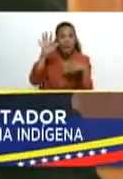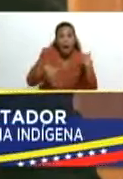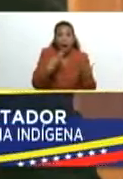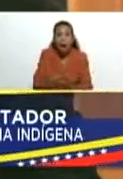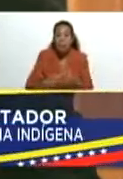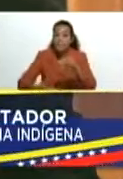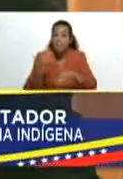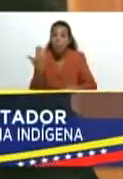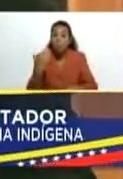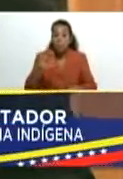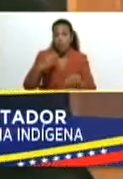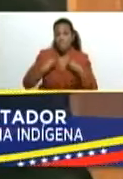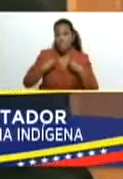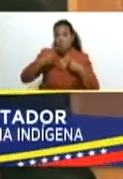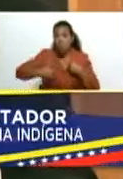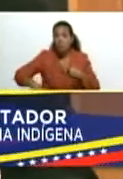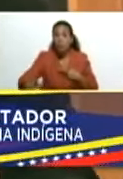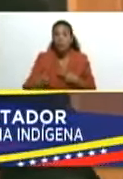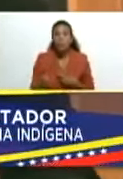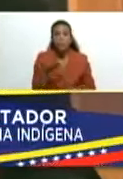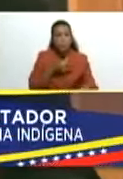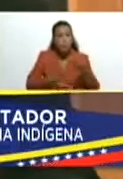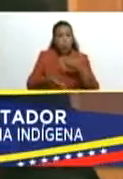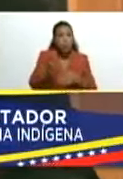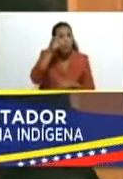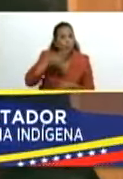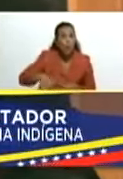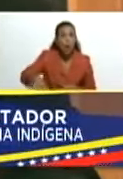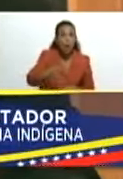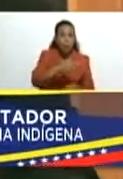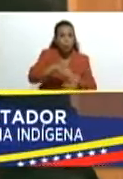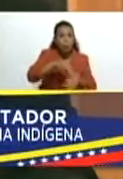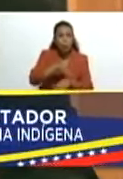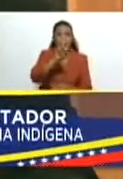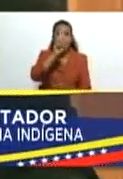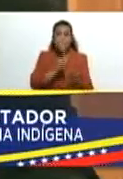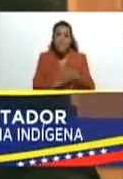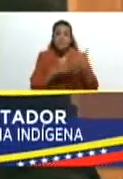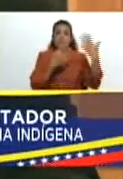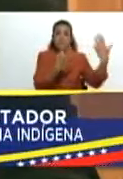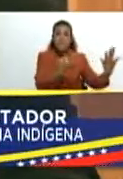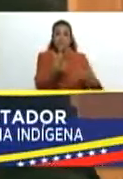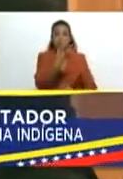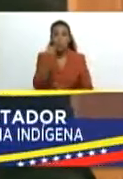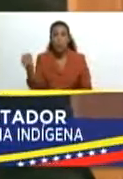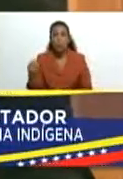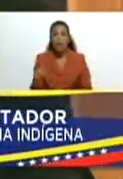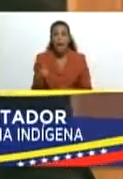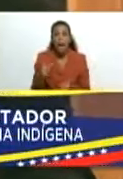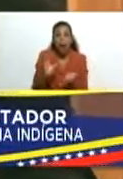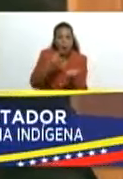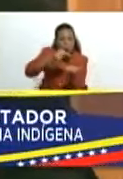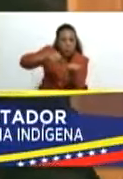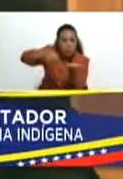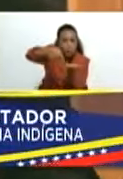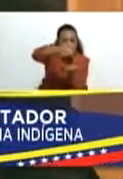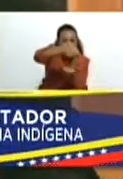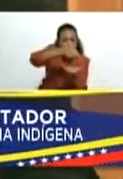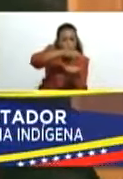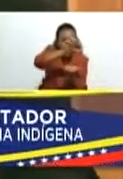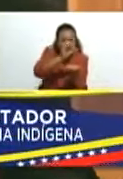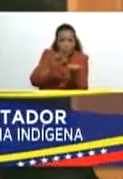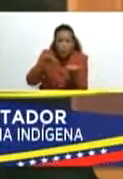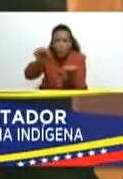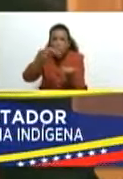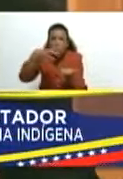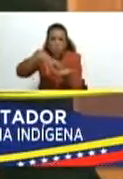la colonialidad en el oriente venezolano a partir de la instalación de los pueblos de misión, 1650-1800. Cartografía de la resistencia etnolingüística de los